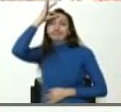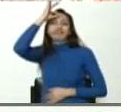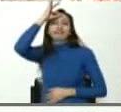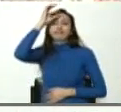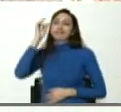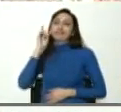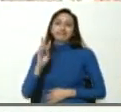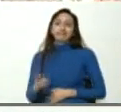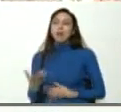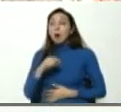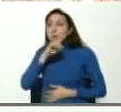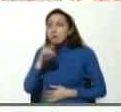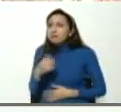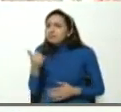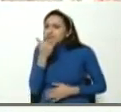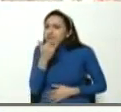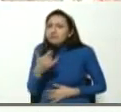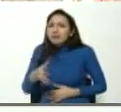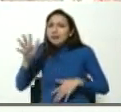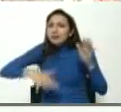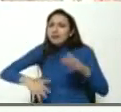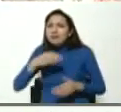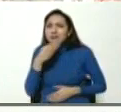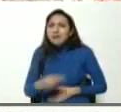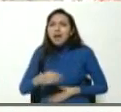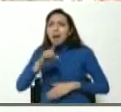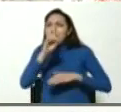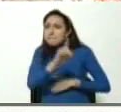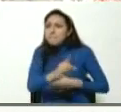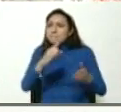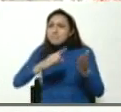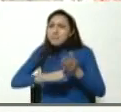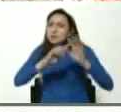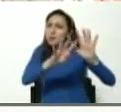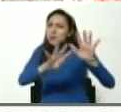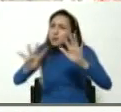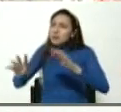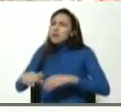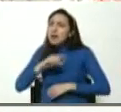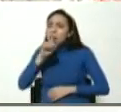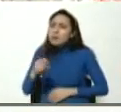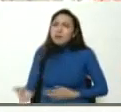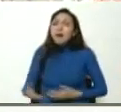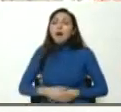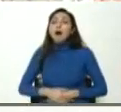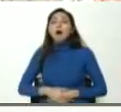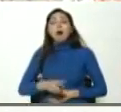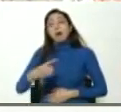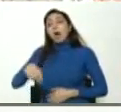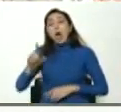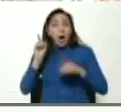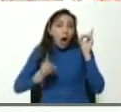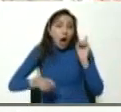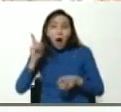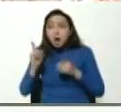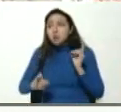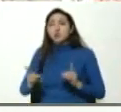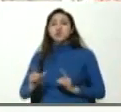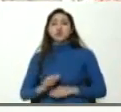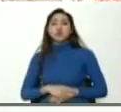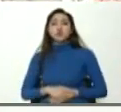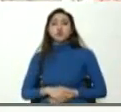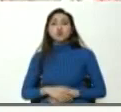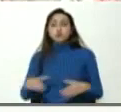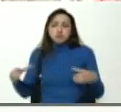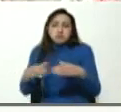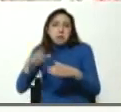si le preguntan qué pasó el 15 de diciembre 1999 seguramente bueno quizá los jóvenes la generación z de la